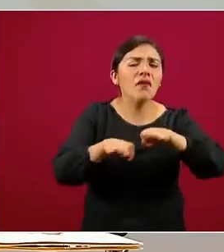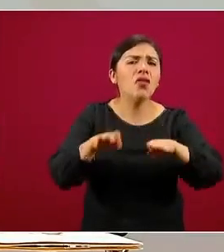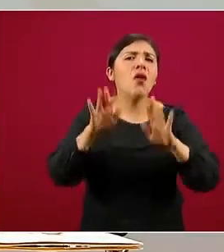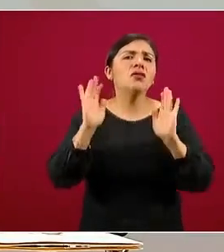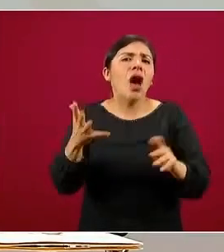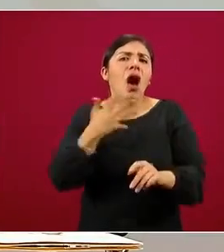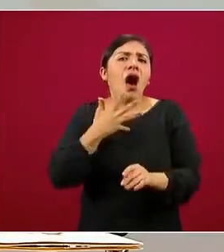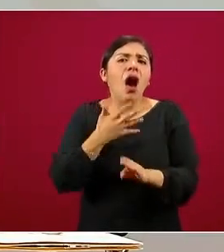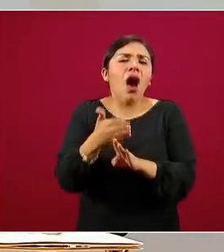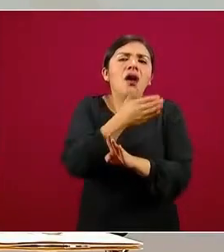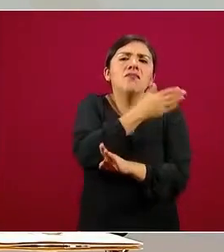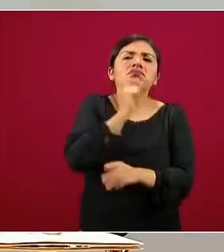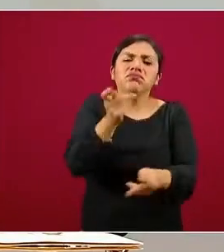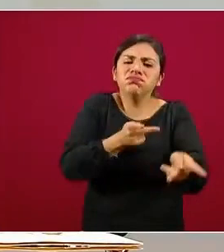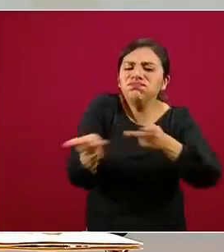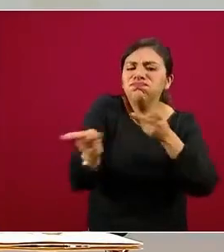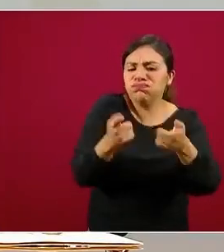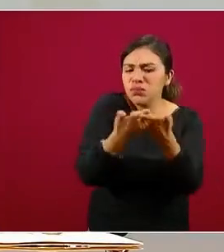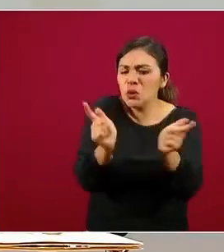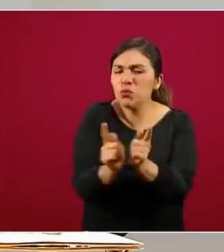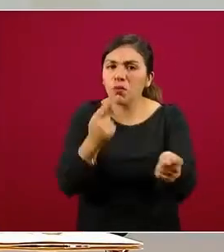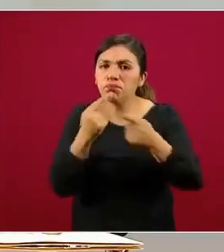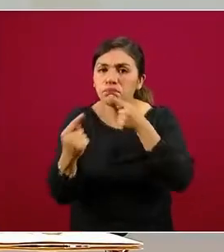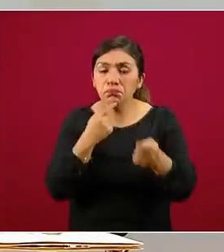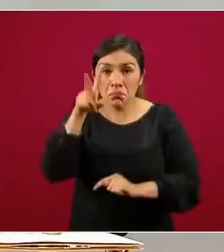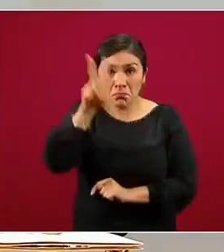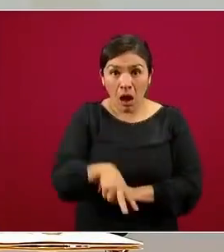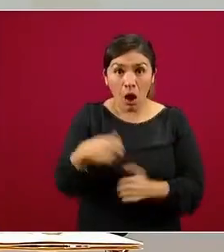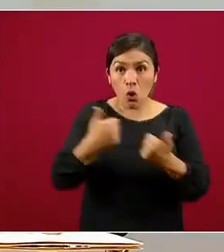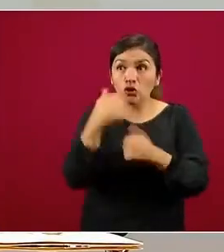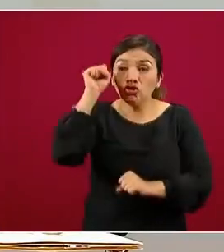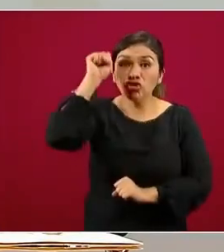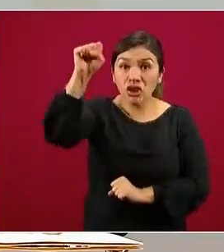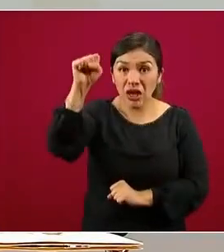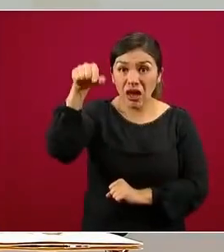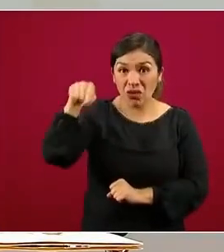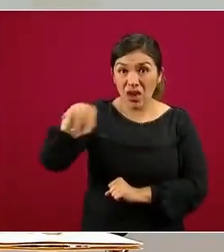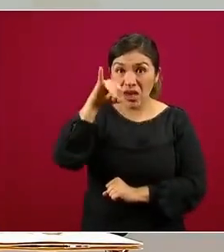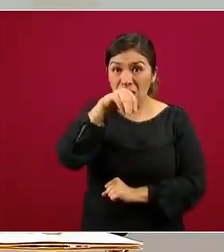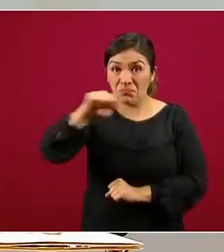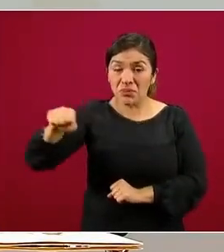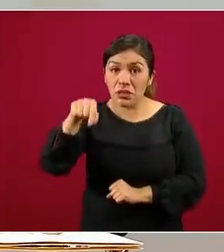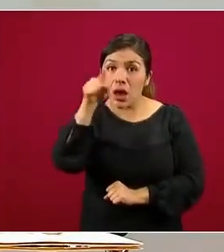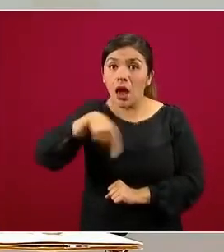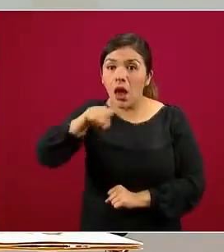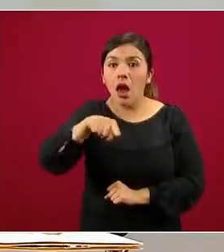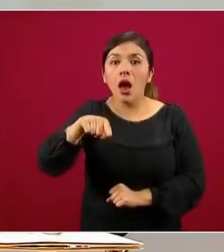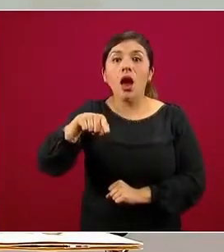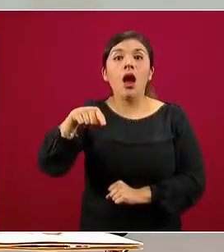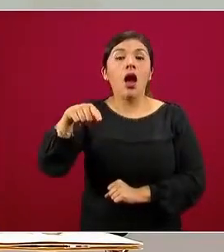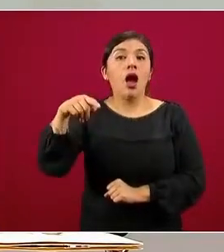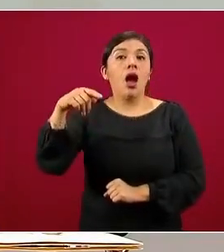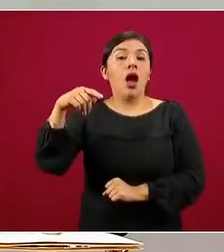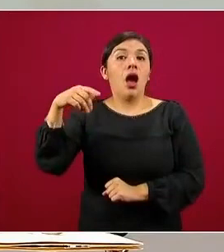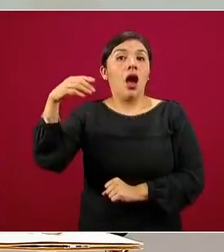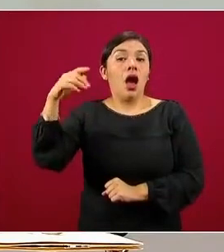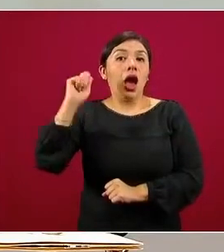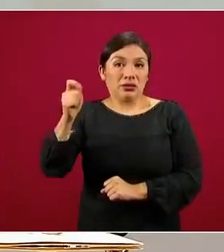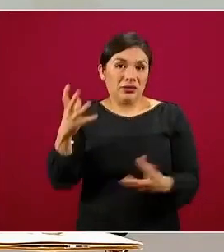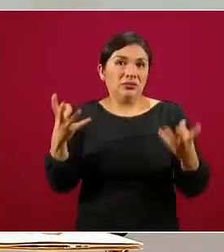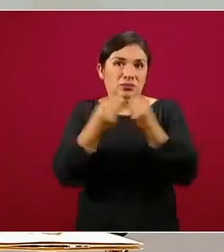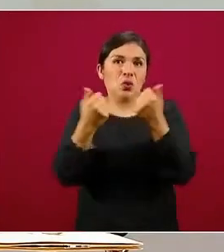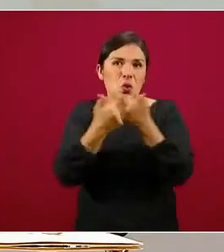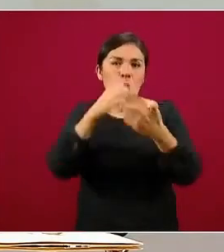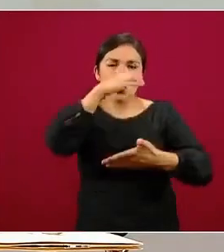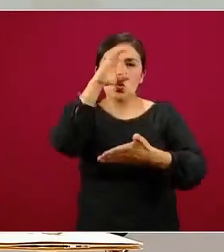estado organizando y agrupando la verdad que con el sindicato nacional de trabajadores del seguro social titular del contrato colectivo de trabajo